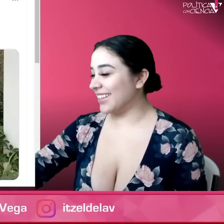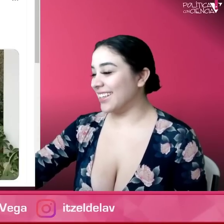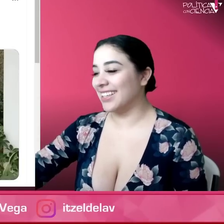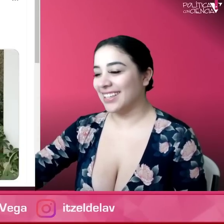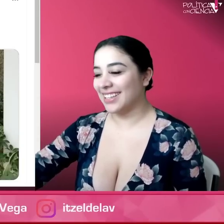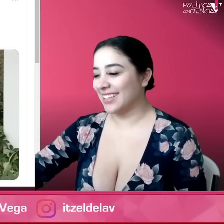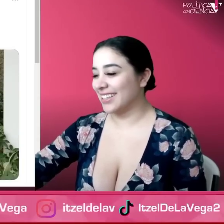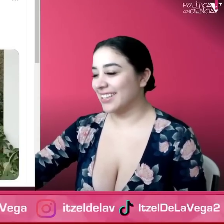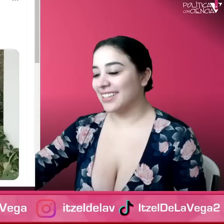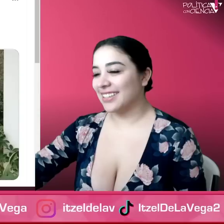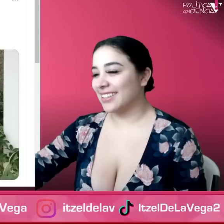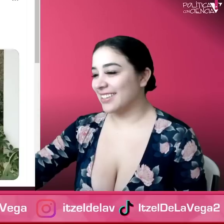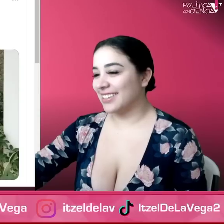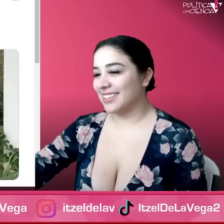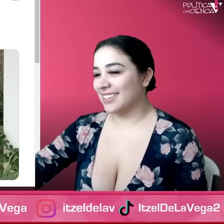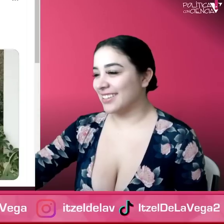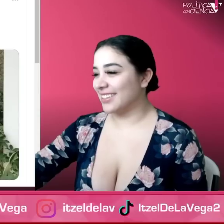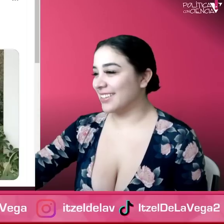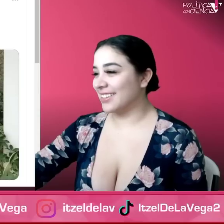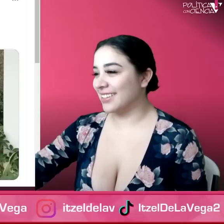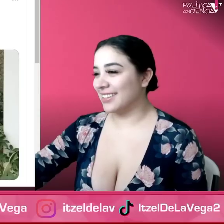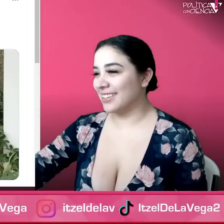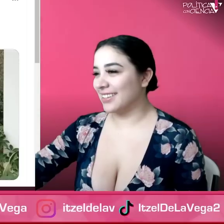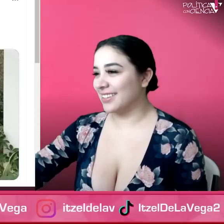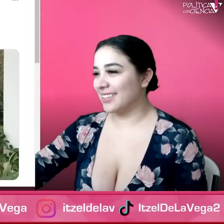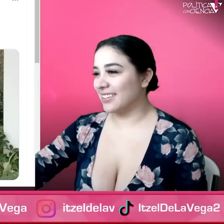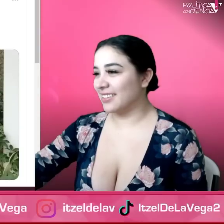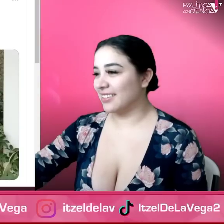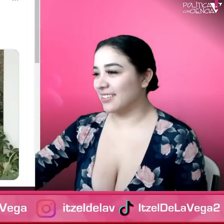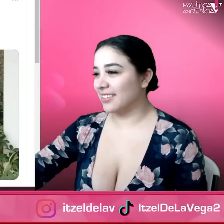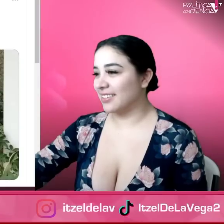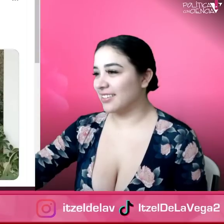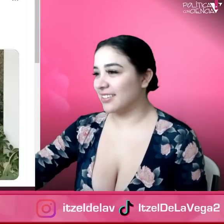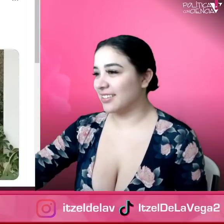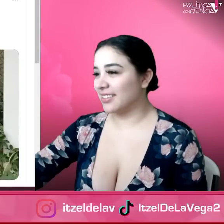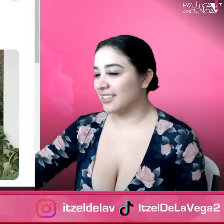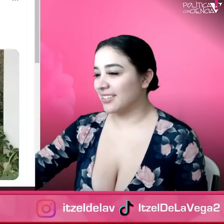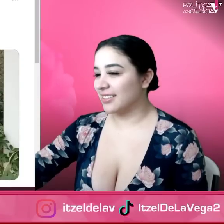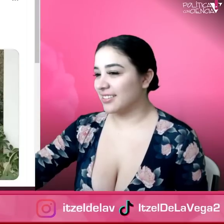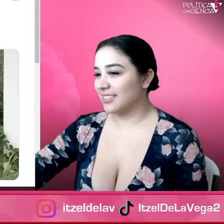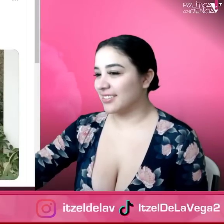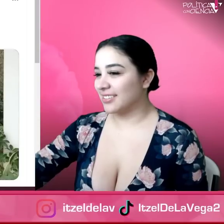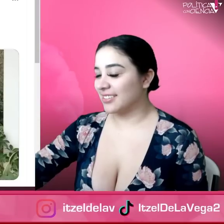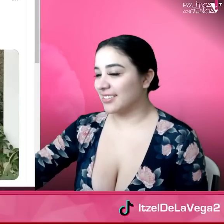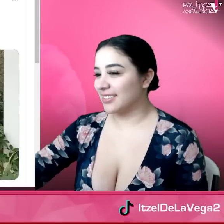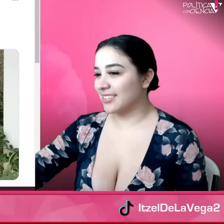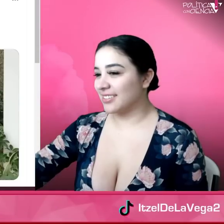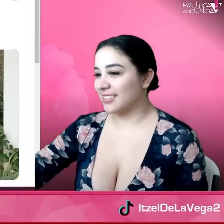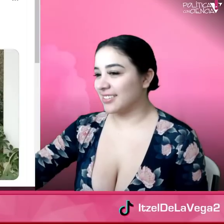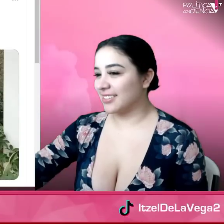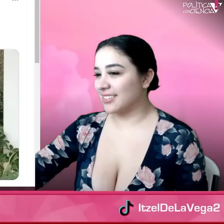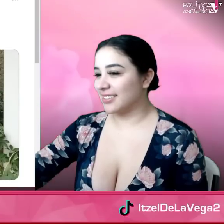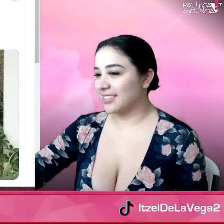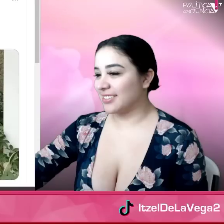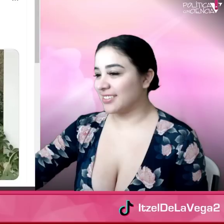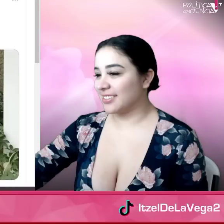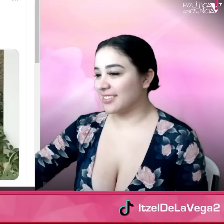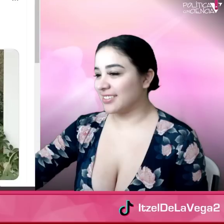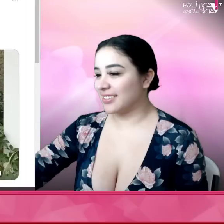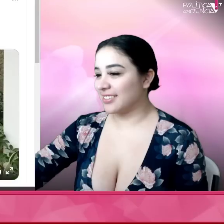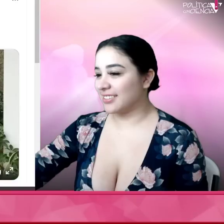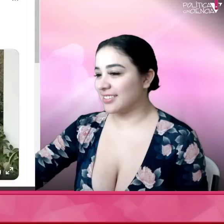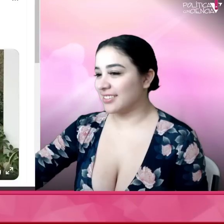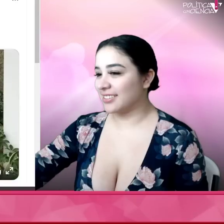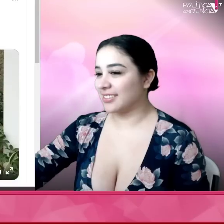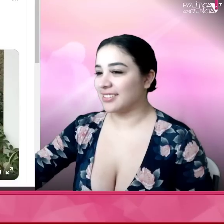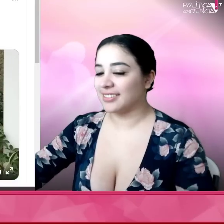in Mexico frena frente nacional Against this dictators chip We are Non política